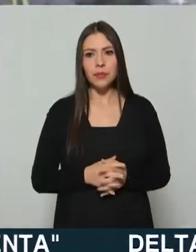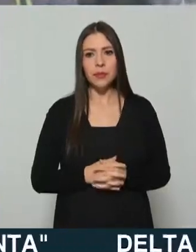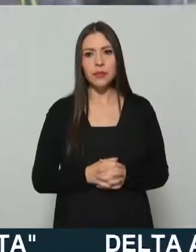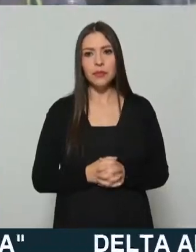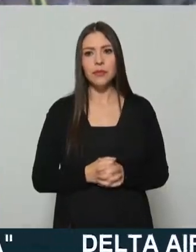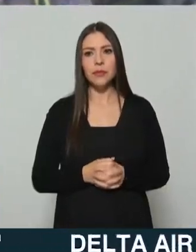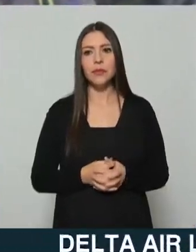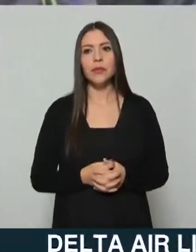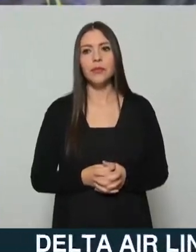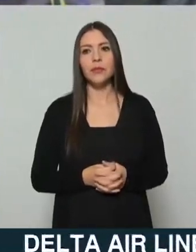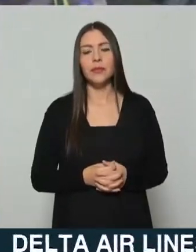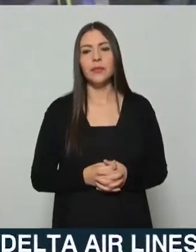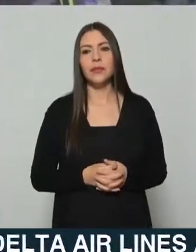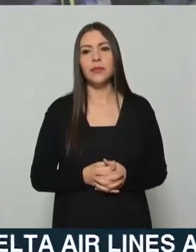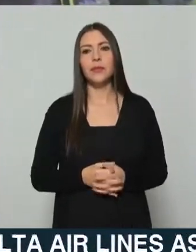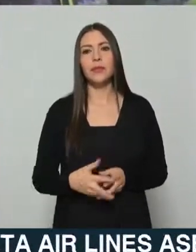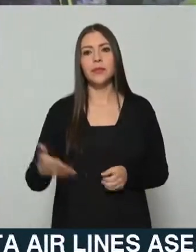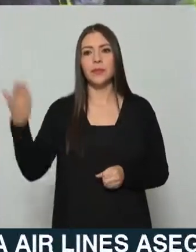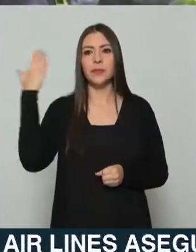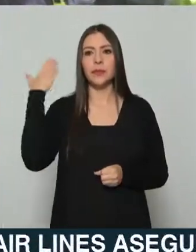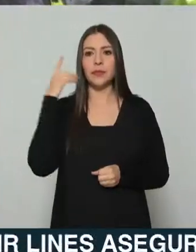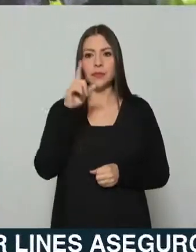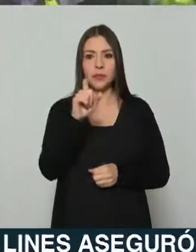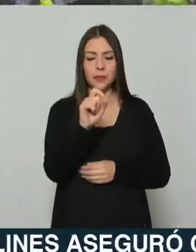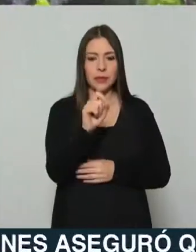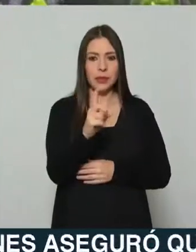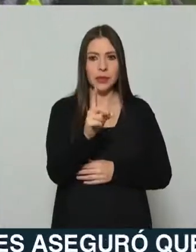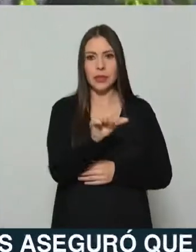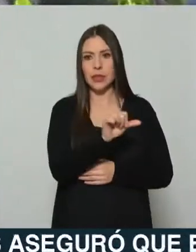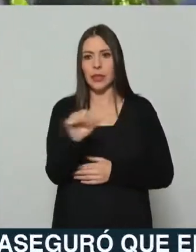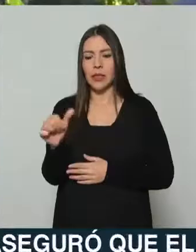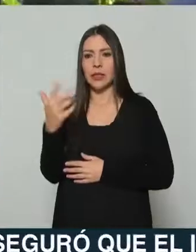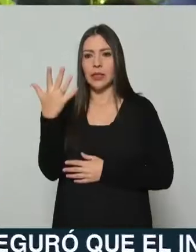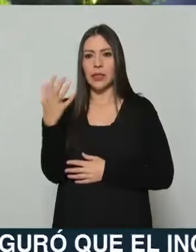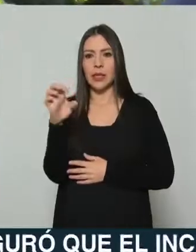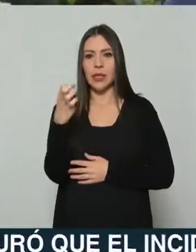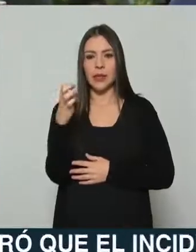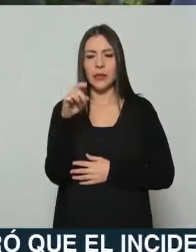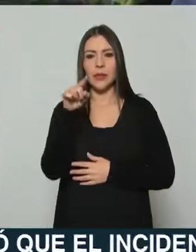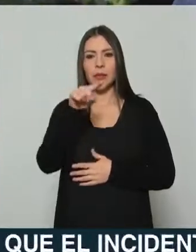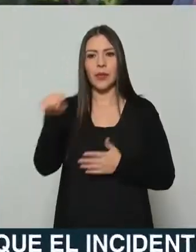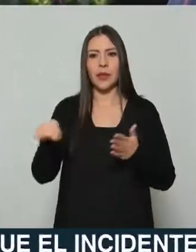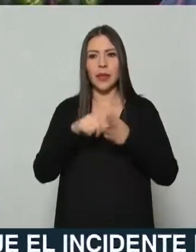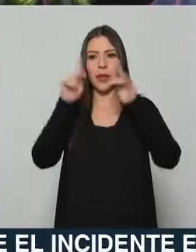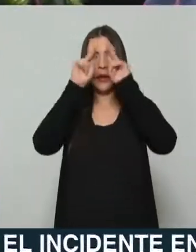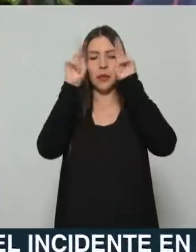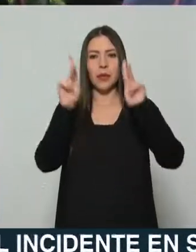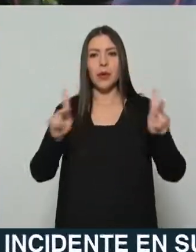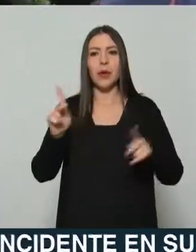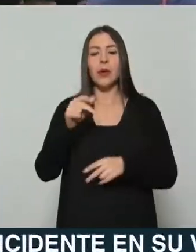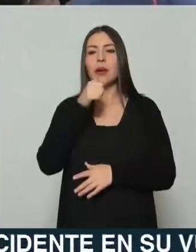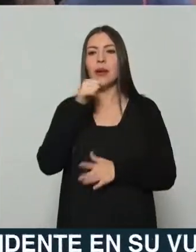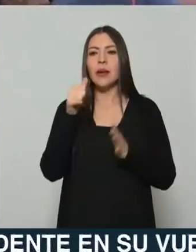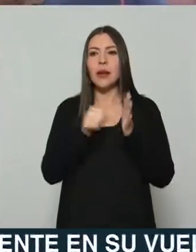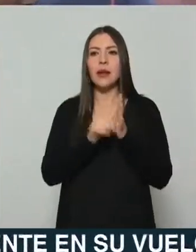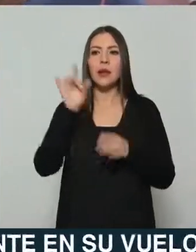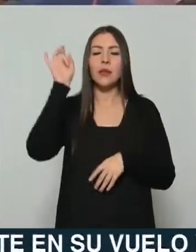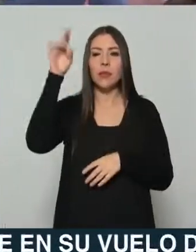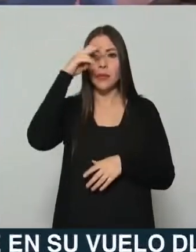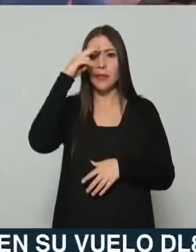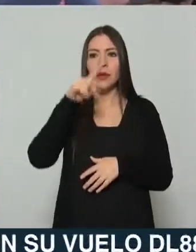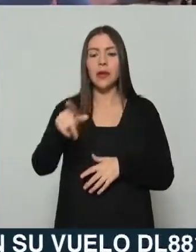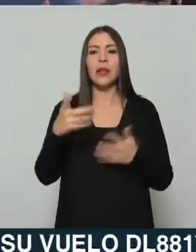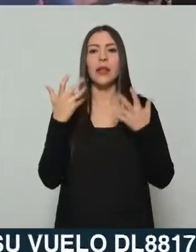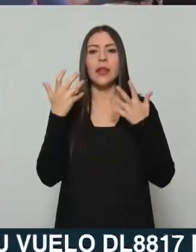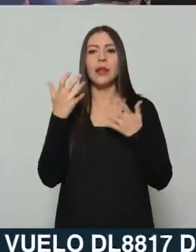Desde el pasado 20 de diciembre y hasta el próximo 5 de enero, el Palacio Postal de México se convirtió en el Palacio de los Deseos. Y